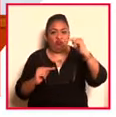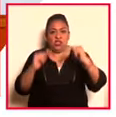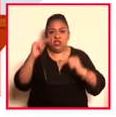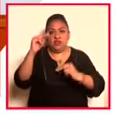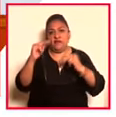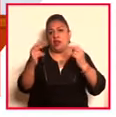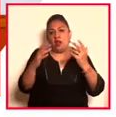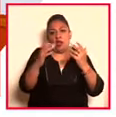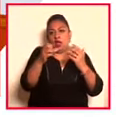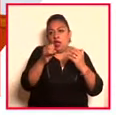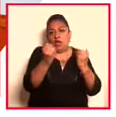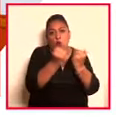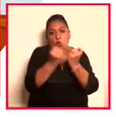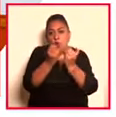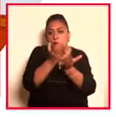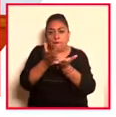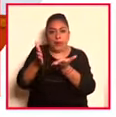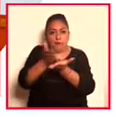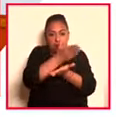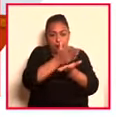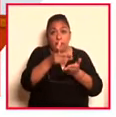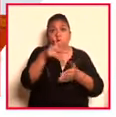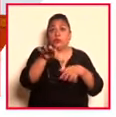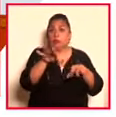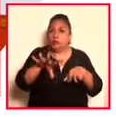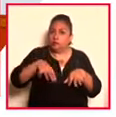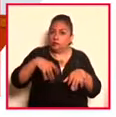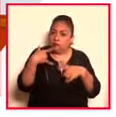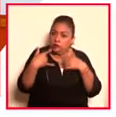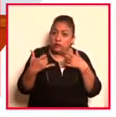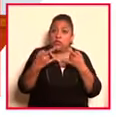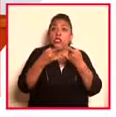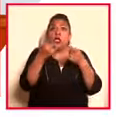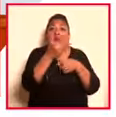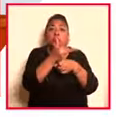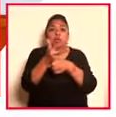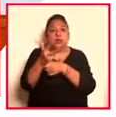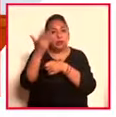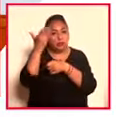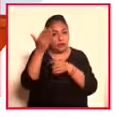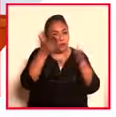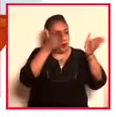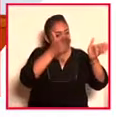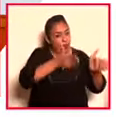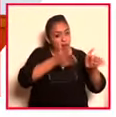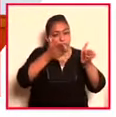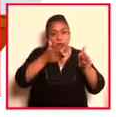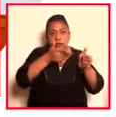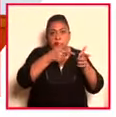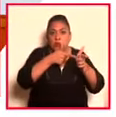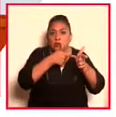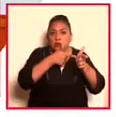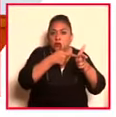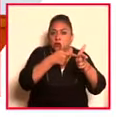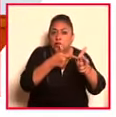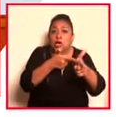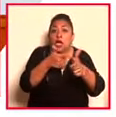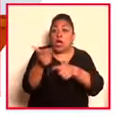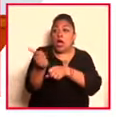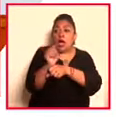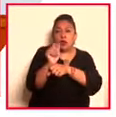cosas. El trabajo fue arduo. La historia se filmó cronológicamente de manera ininterrumpida, con actores